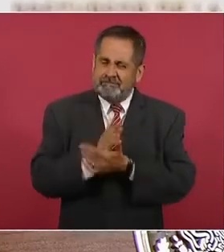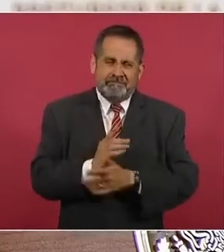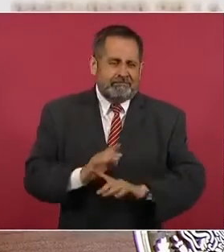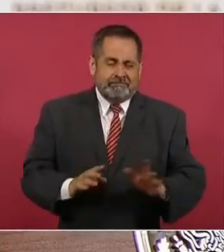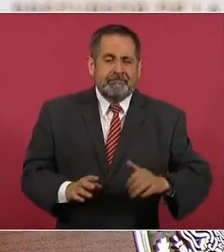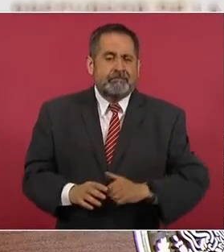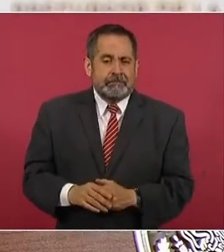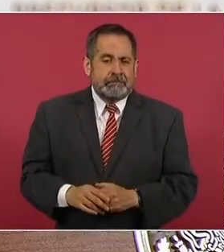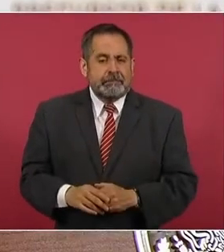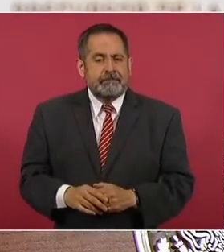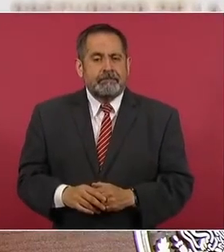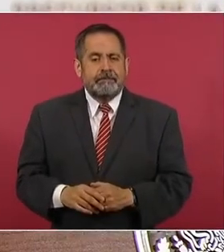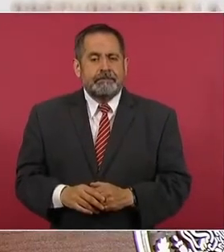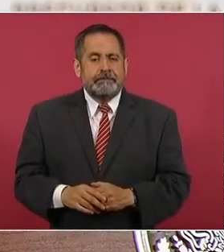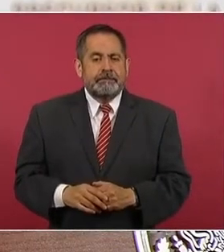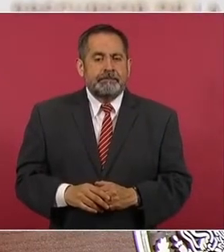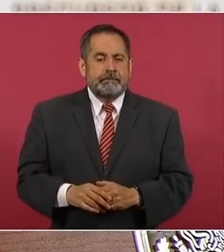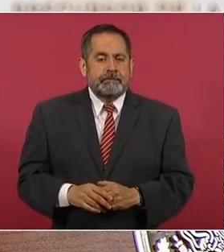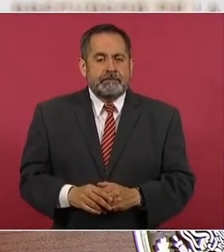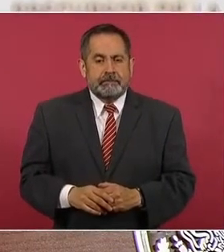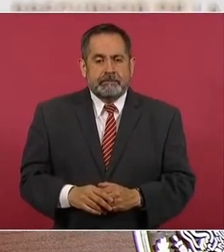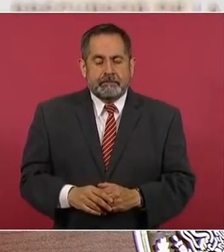Eso lo dijo